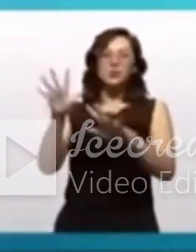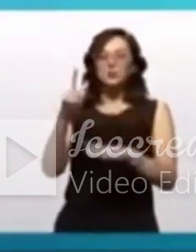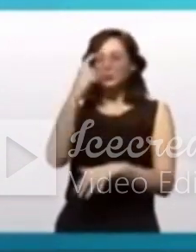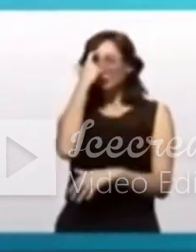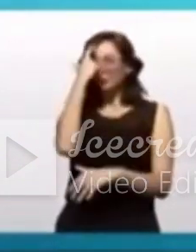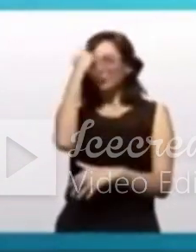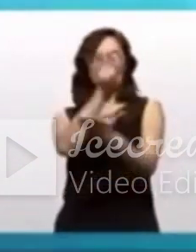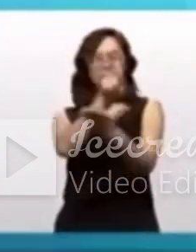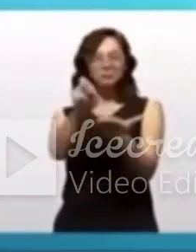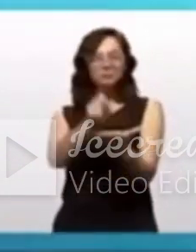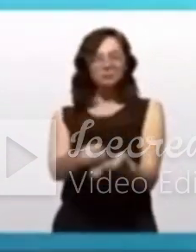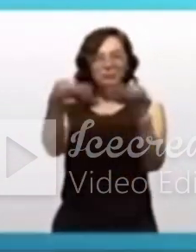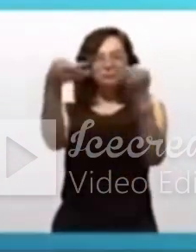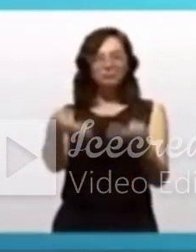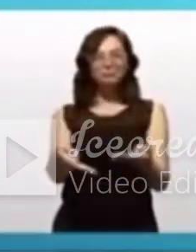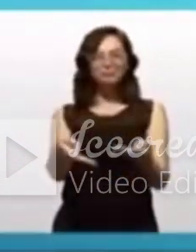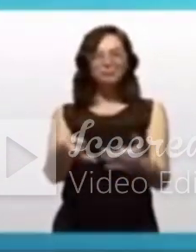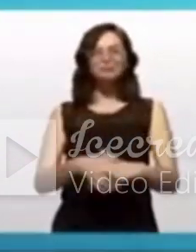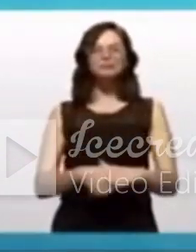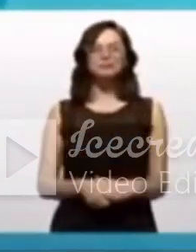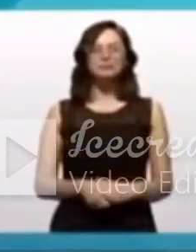elocuencia.